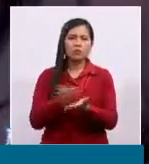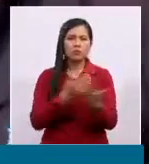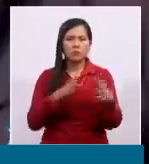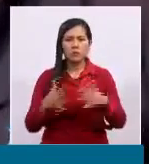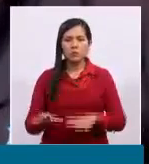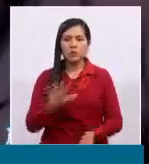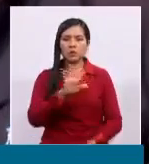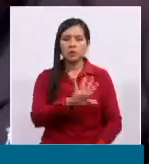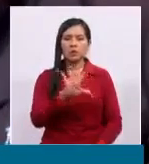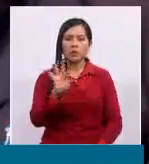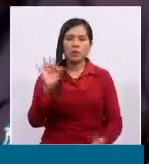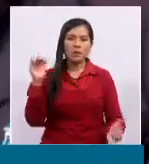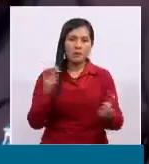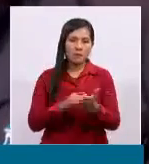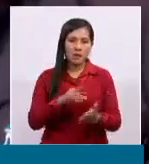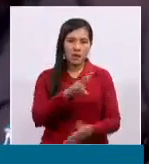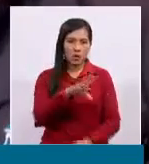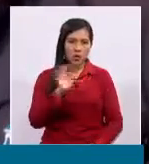de